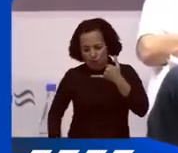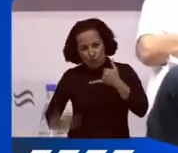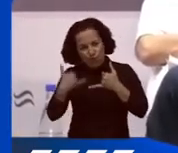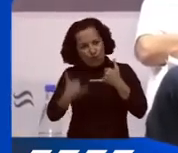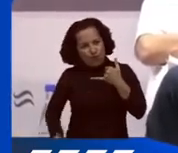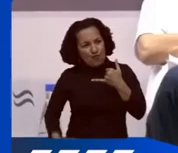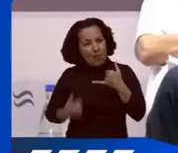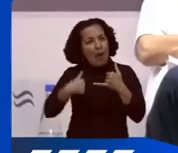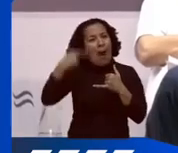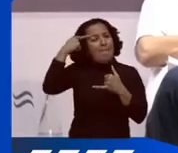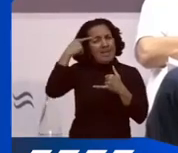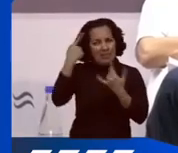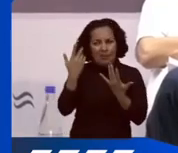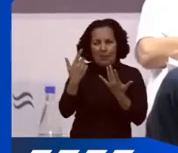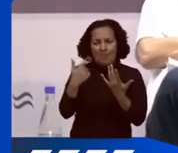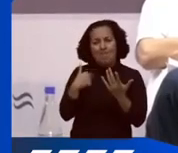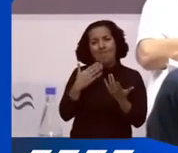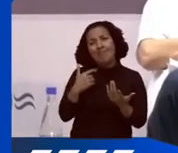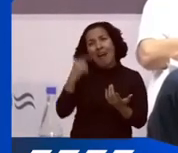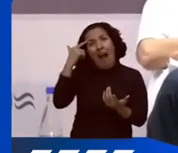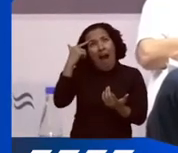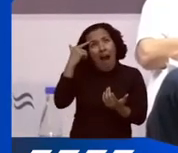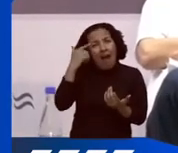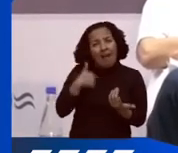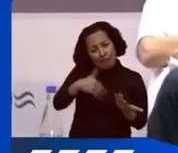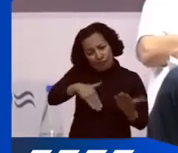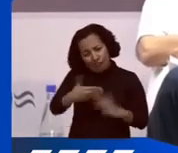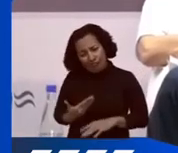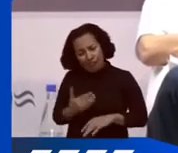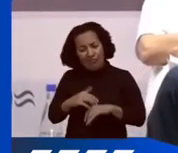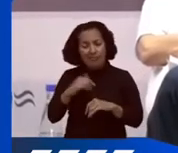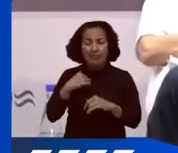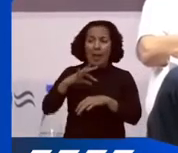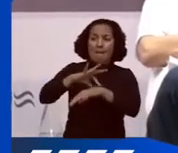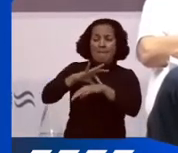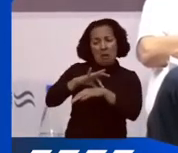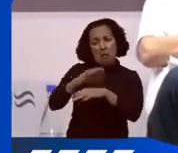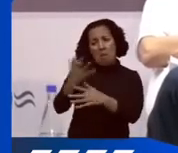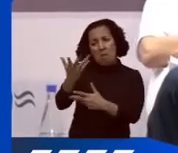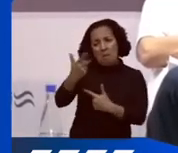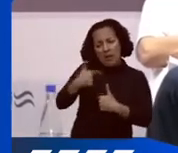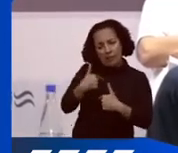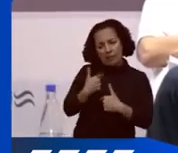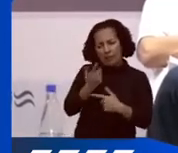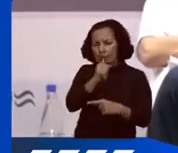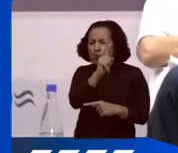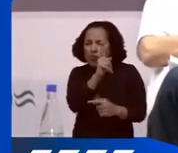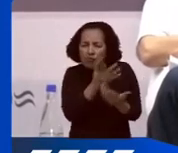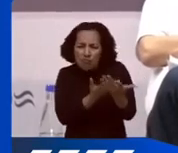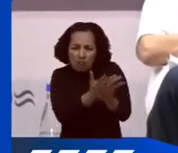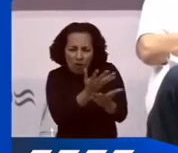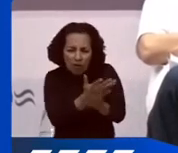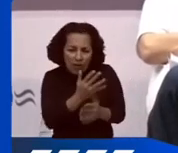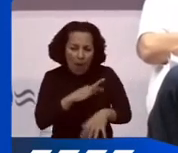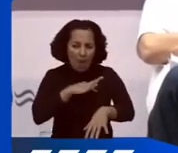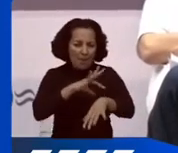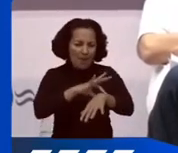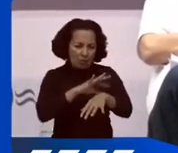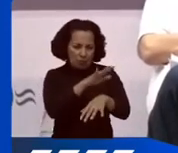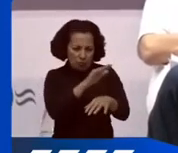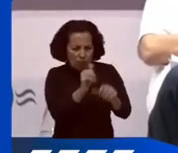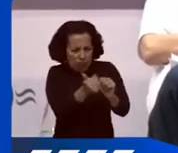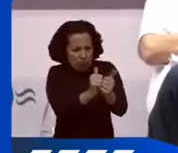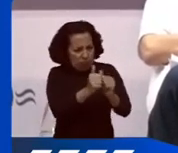Yo creí que no iba a ser más un residente de este planeta y un médico me dijo en algún momento, le voy a dar un solo consejo, haga